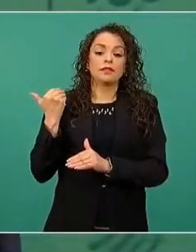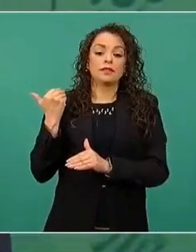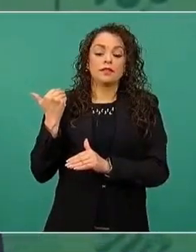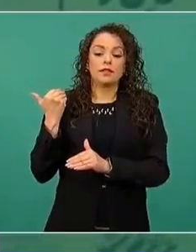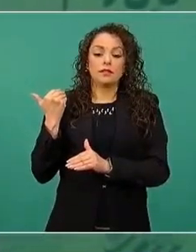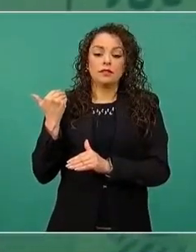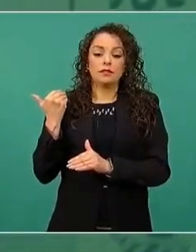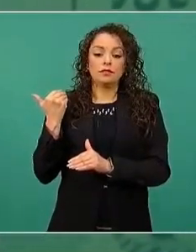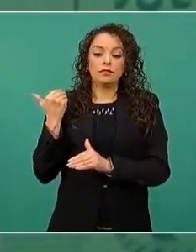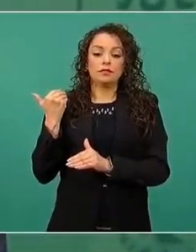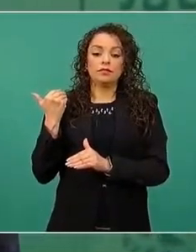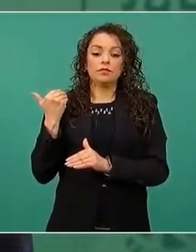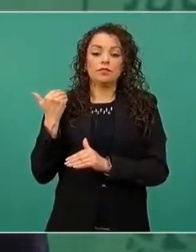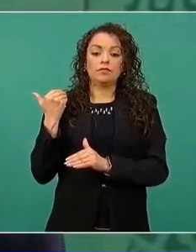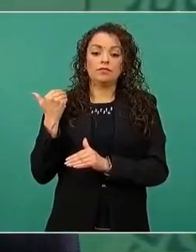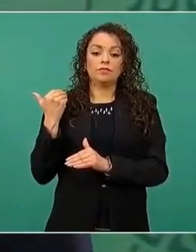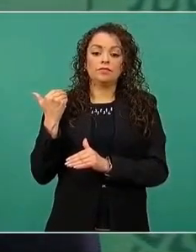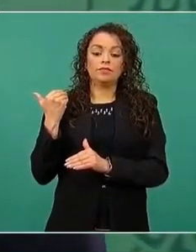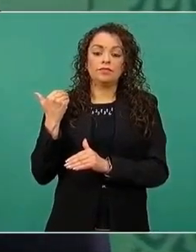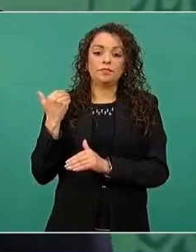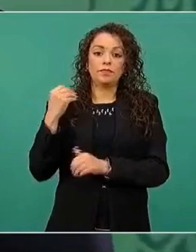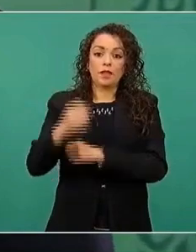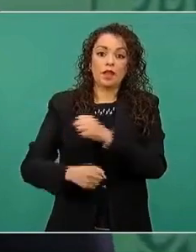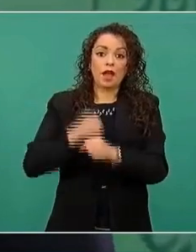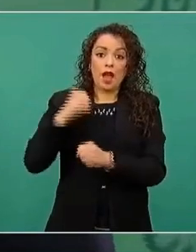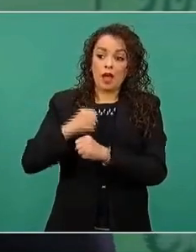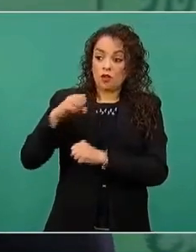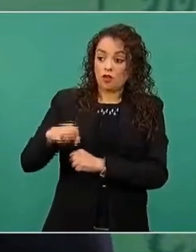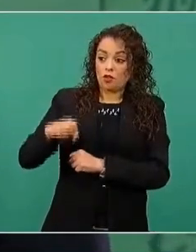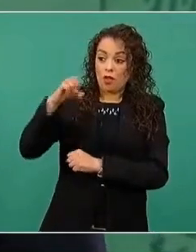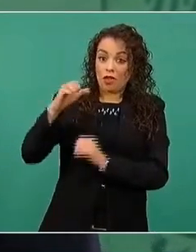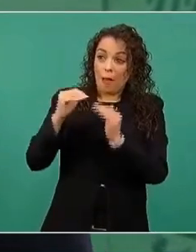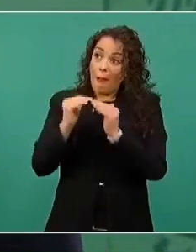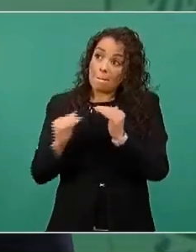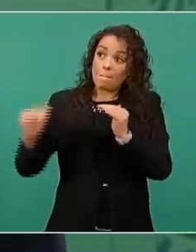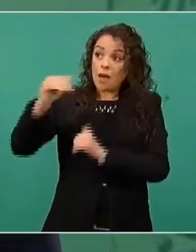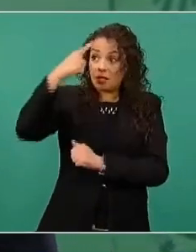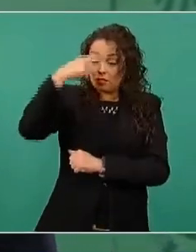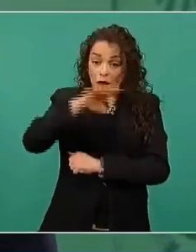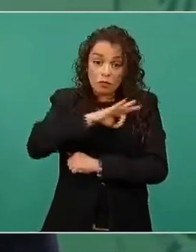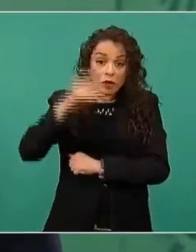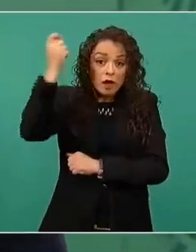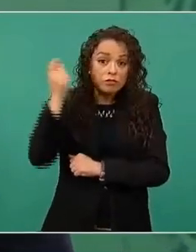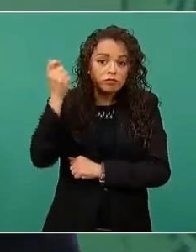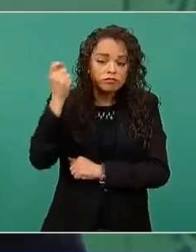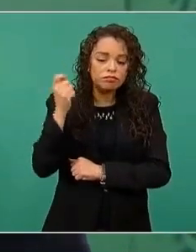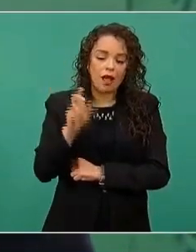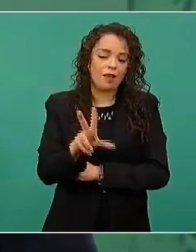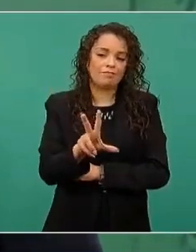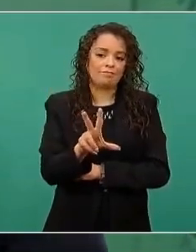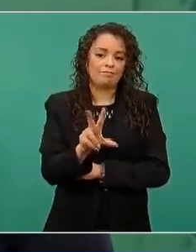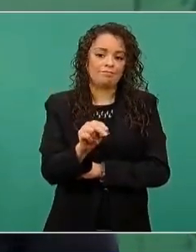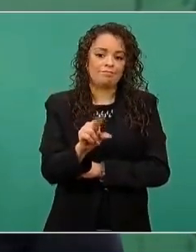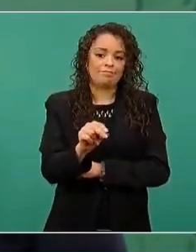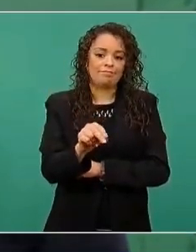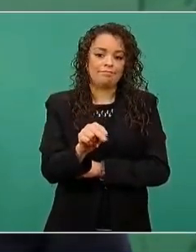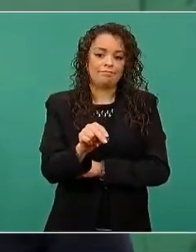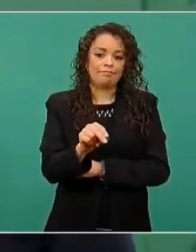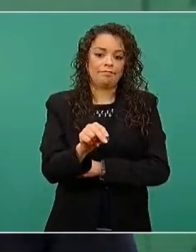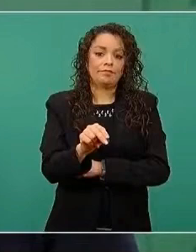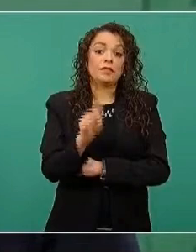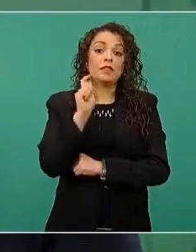no se aumentó la edad de jubilación. Con los trabajadores electricistas, con los